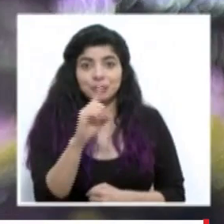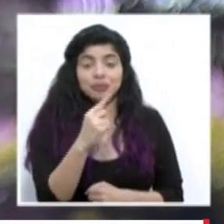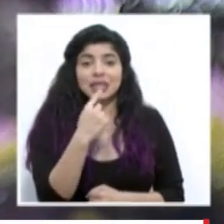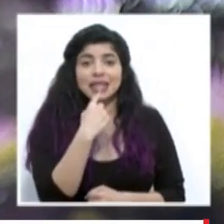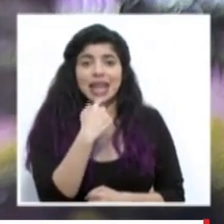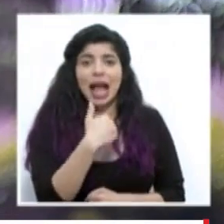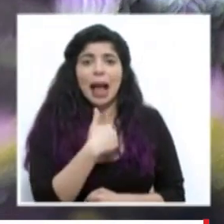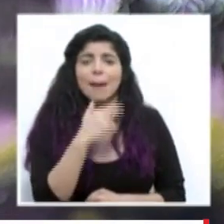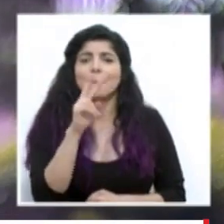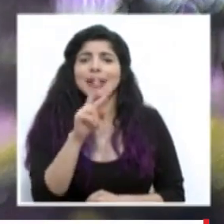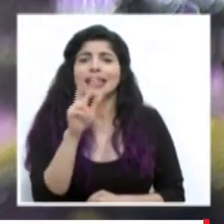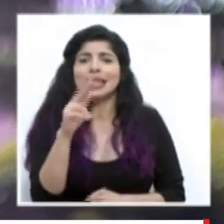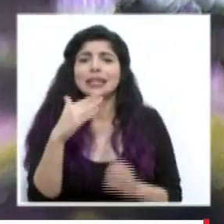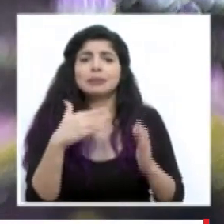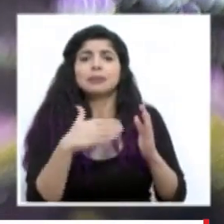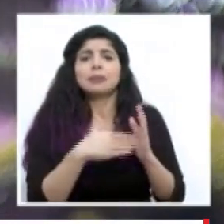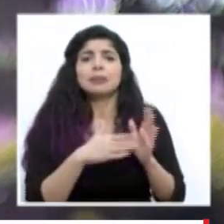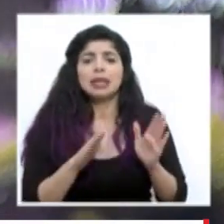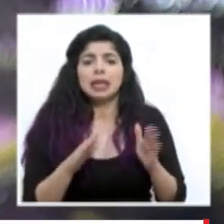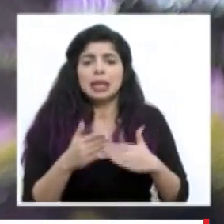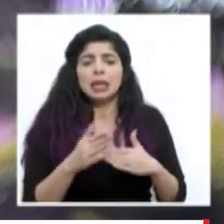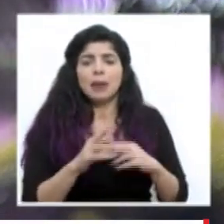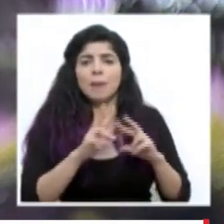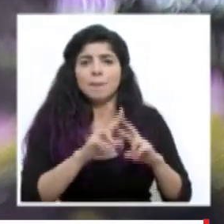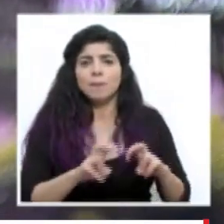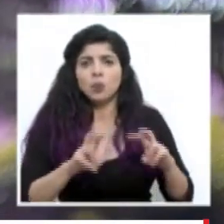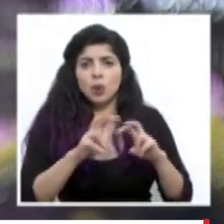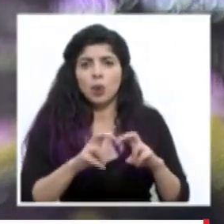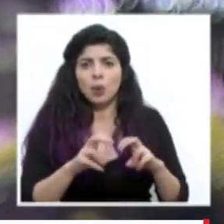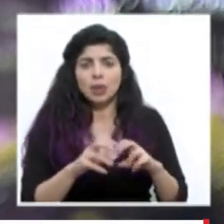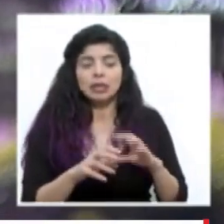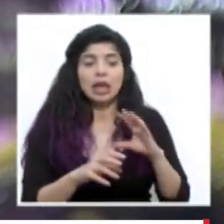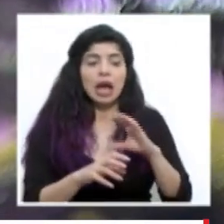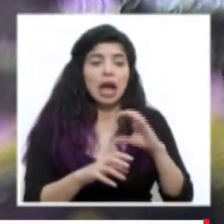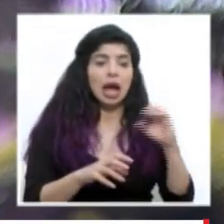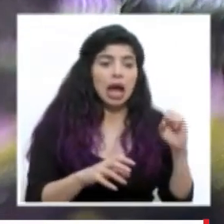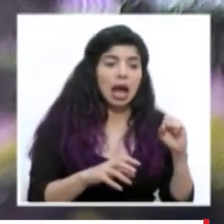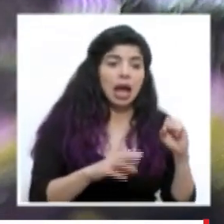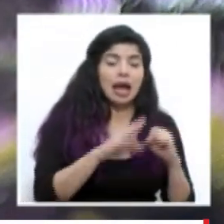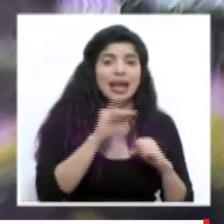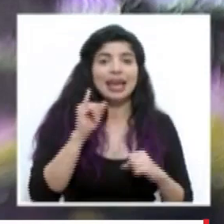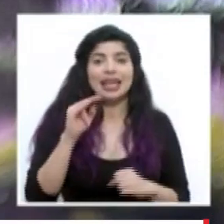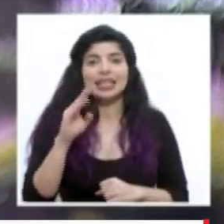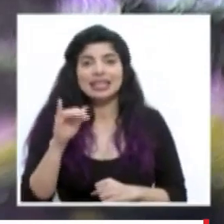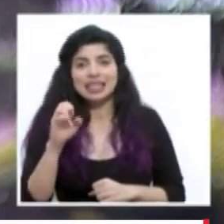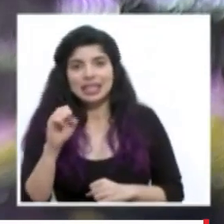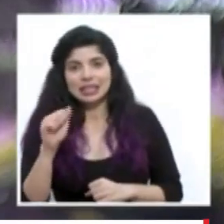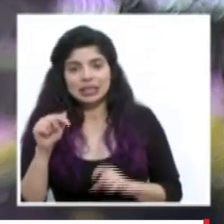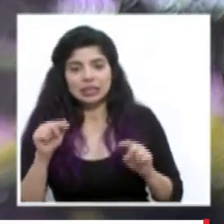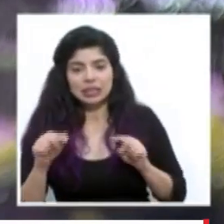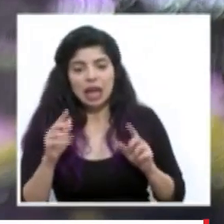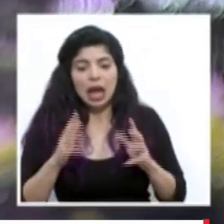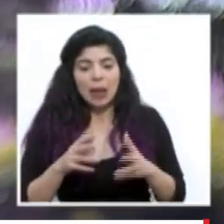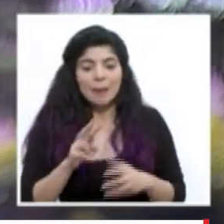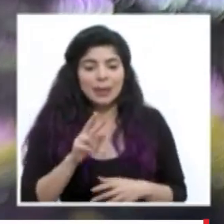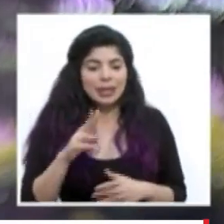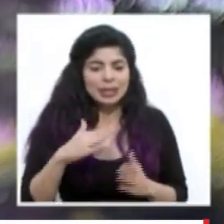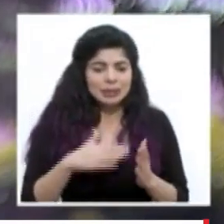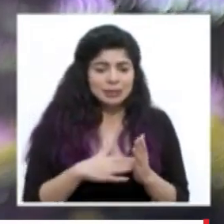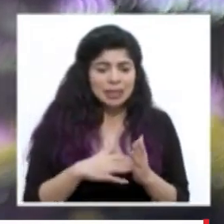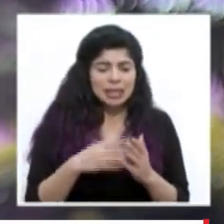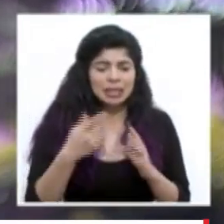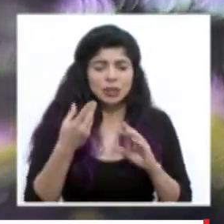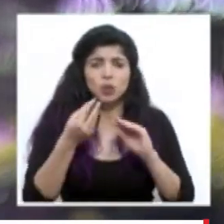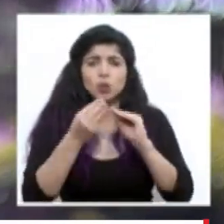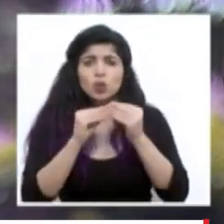dijeron que hay 23.000 pruebas restantes entre la caja e Inciencia. Entonces, bueno, restando